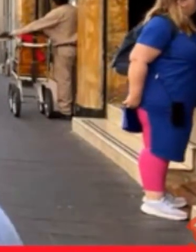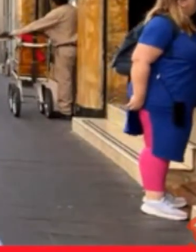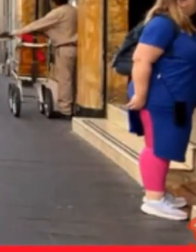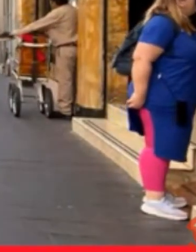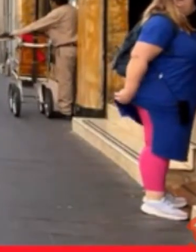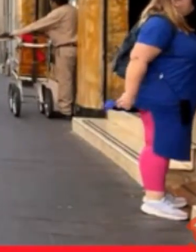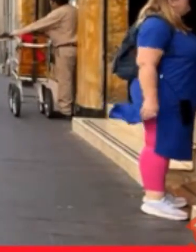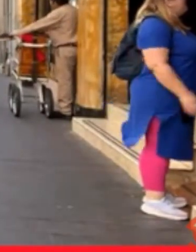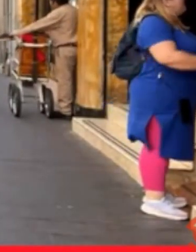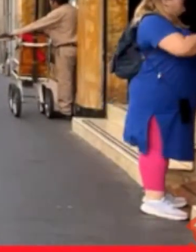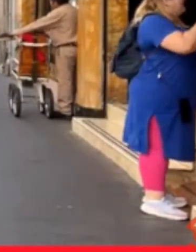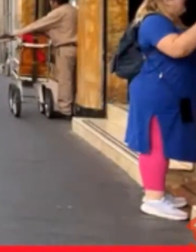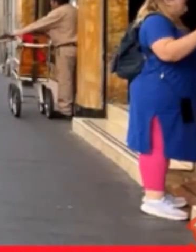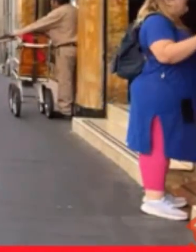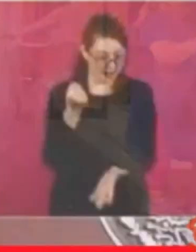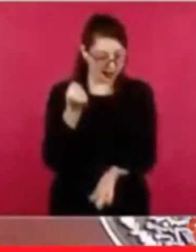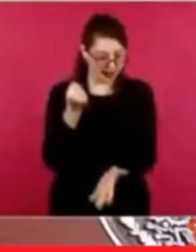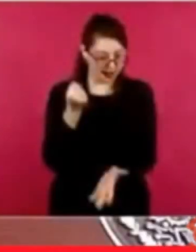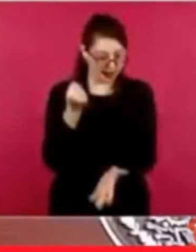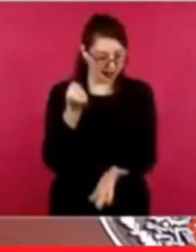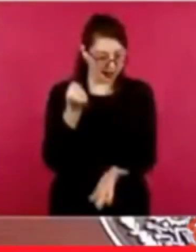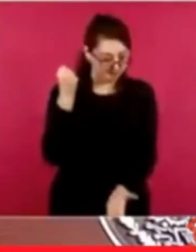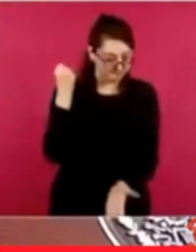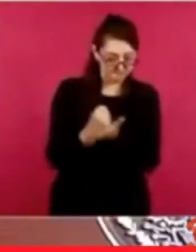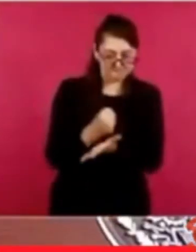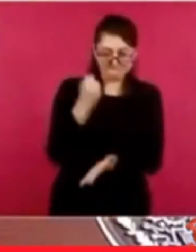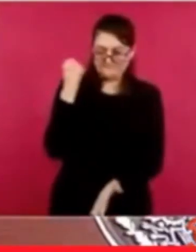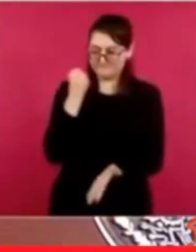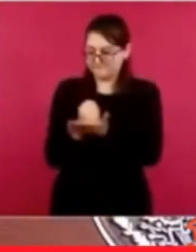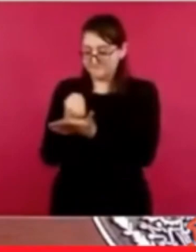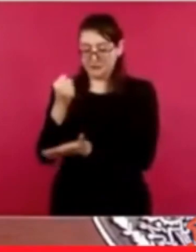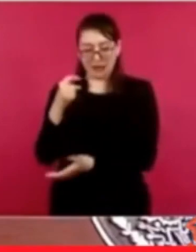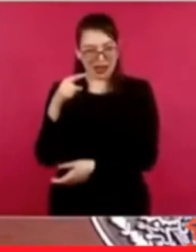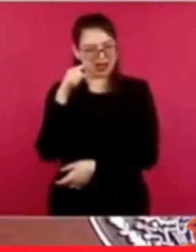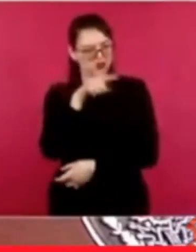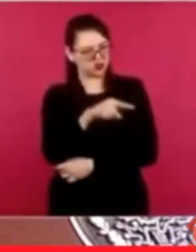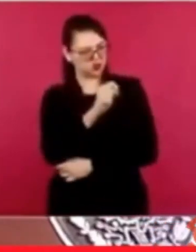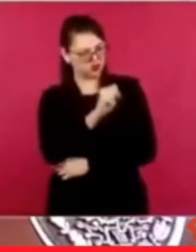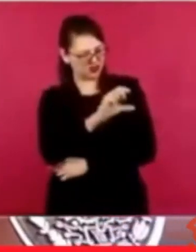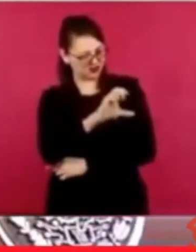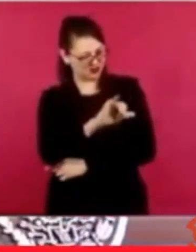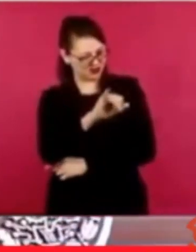allá en Guerrero. Esto fue lo que dijo el presidente. Son